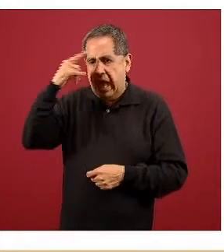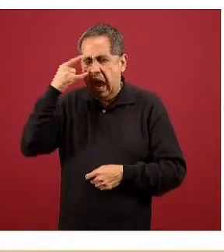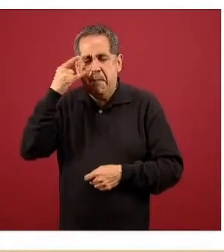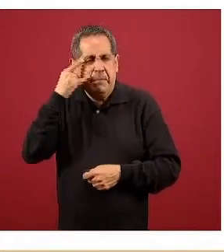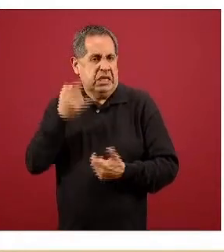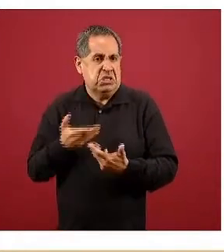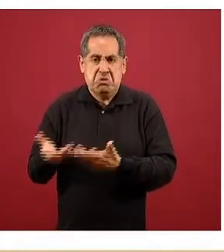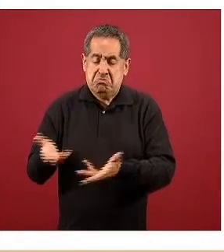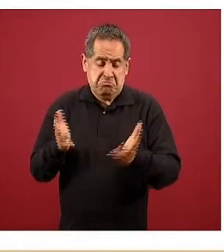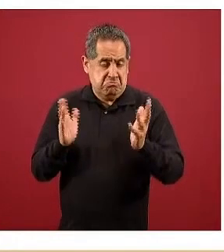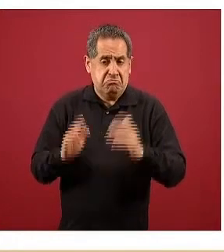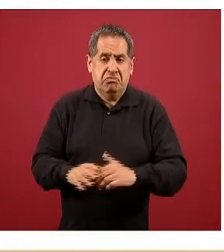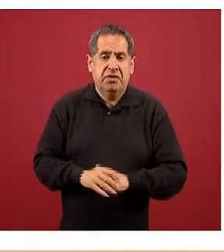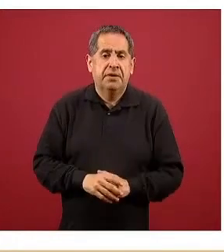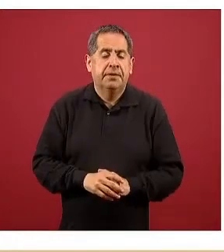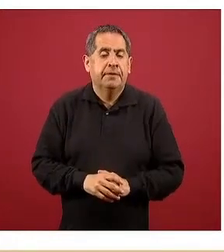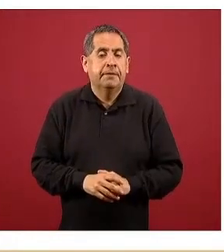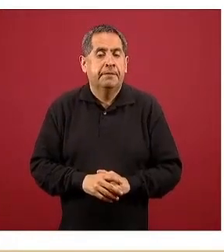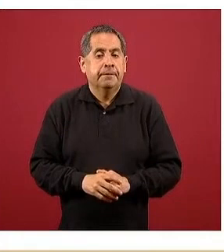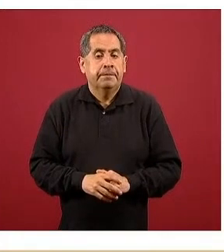Campeche. Esto